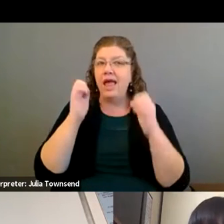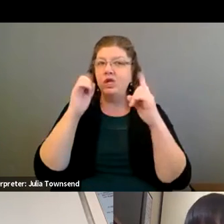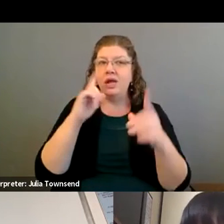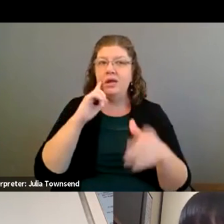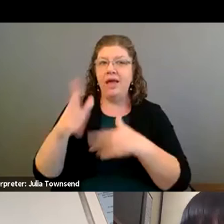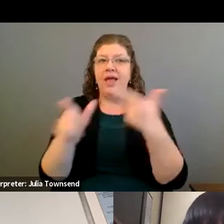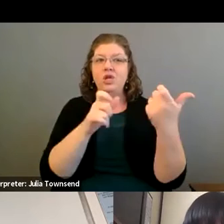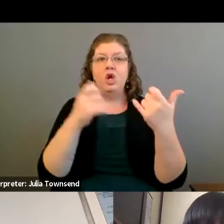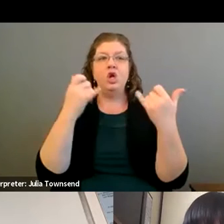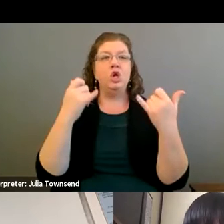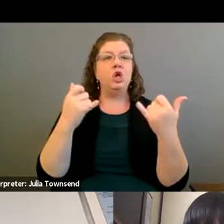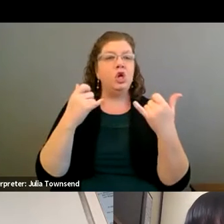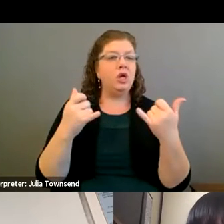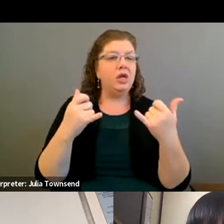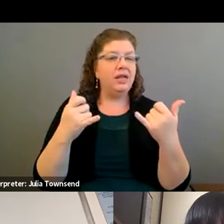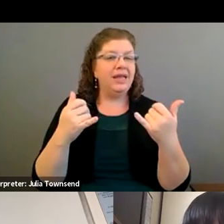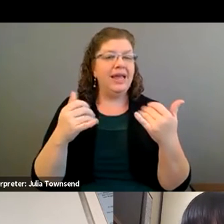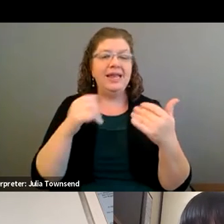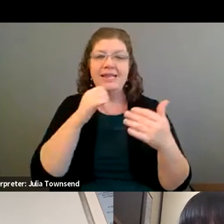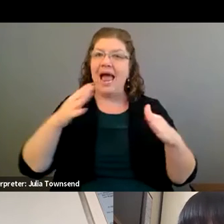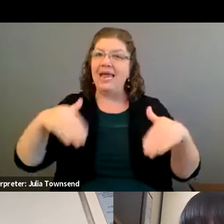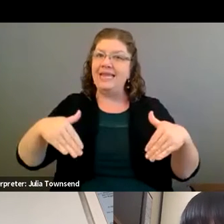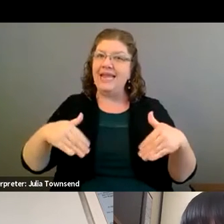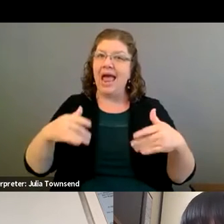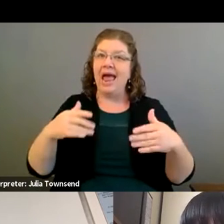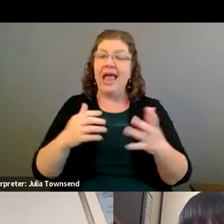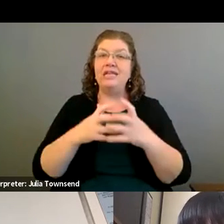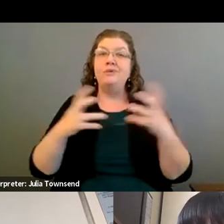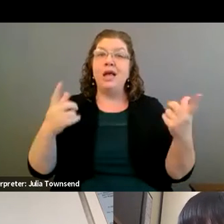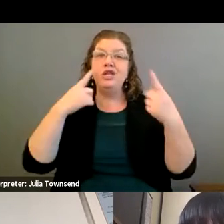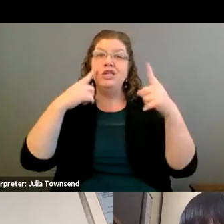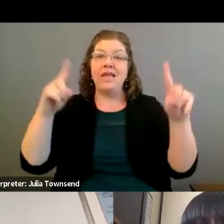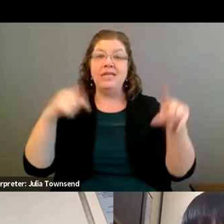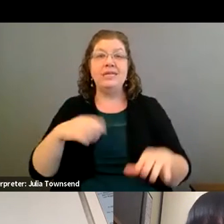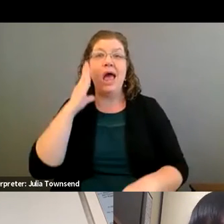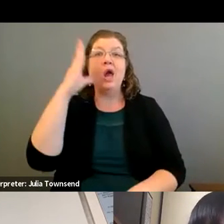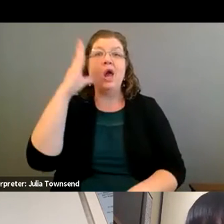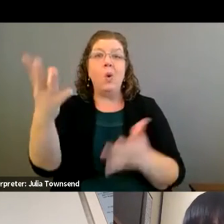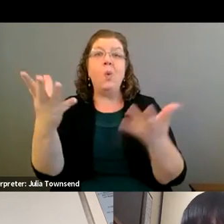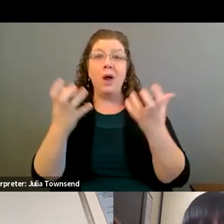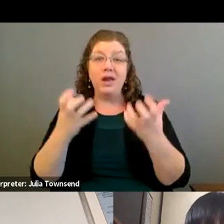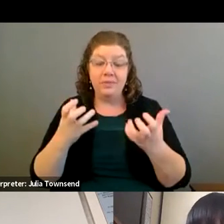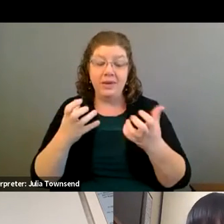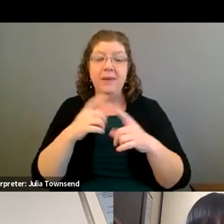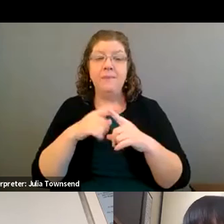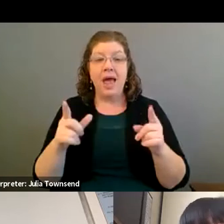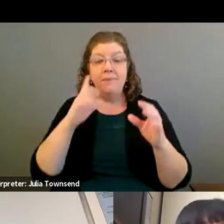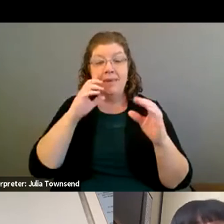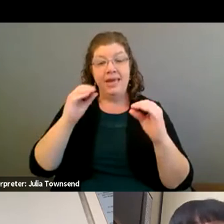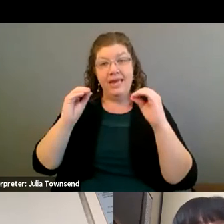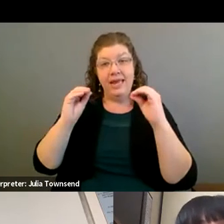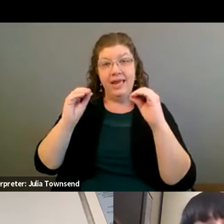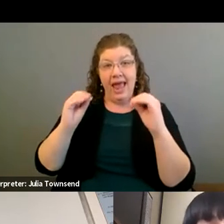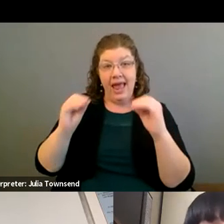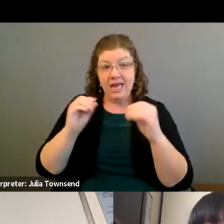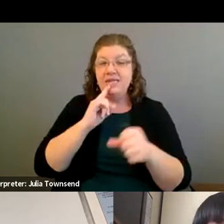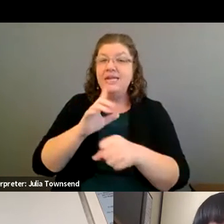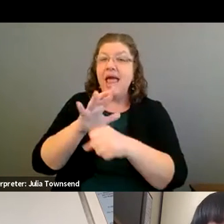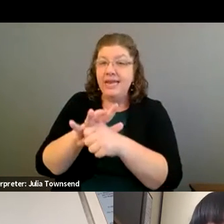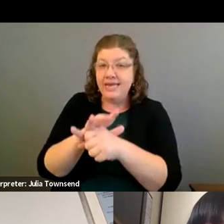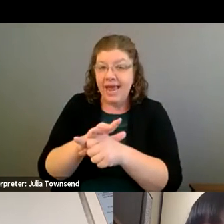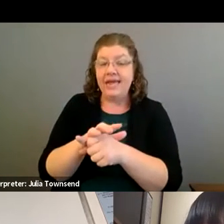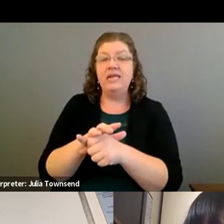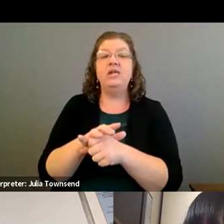factor. Claramente, yo no soy tan exitosa como quiero ser en el futuro, pero ser dedicada a mis